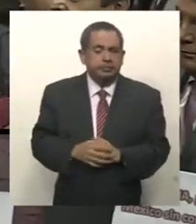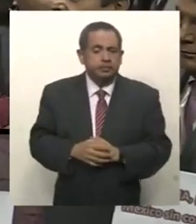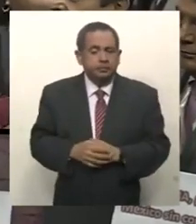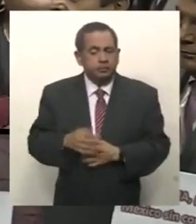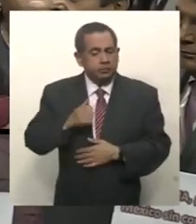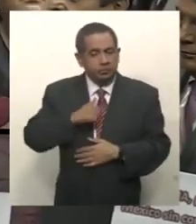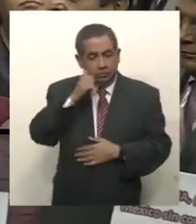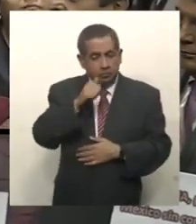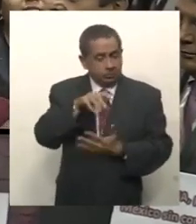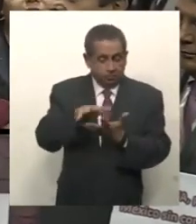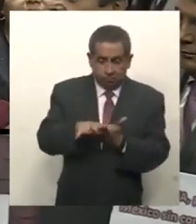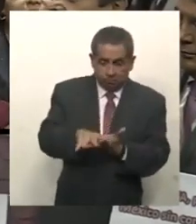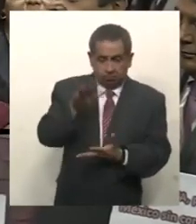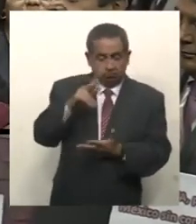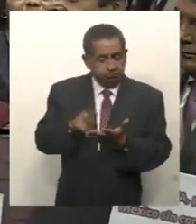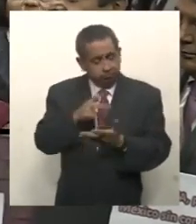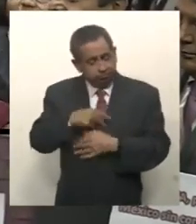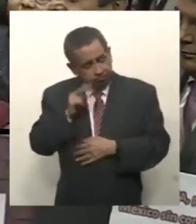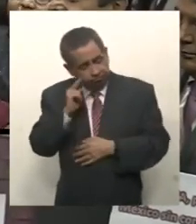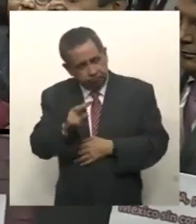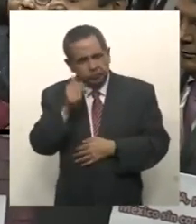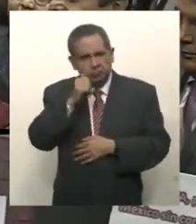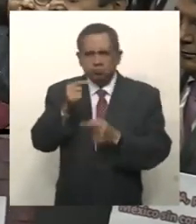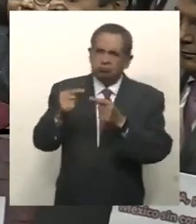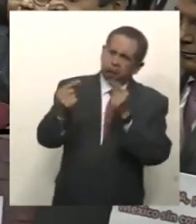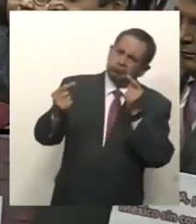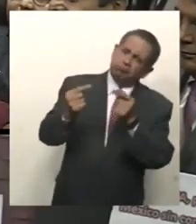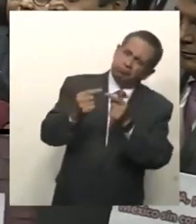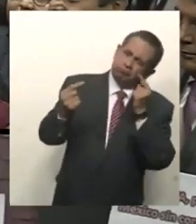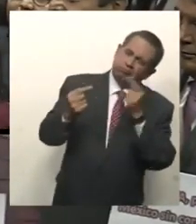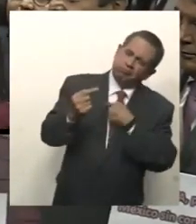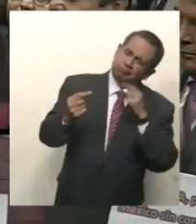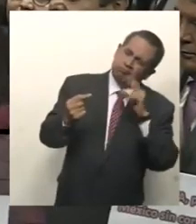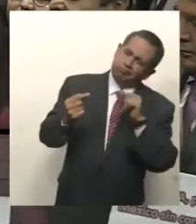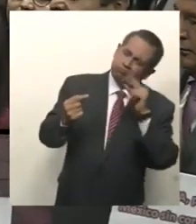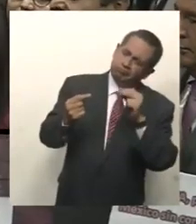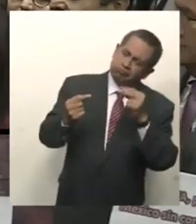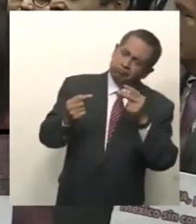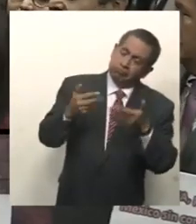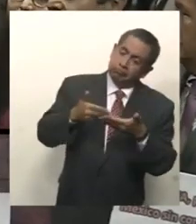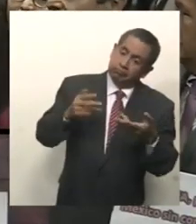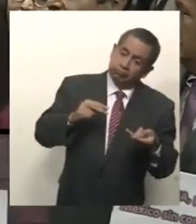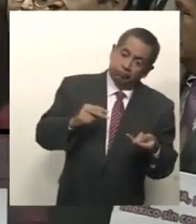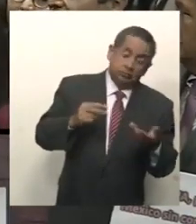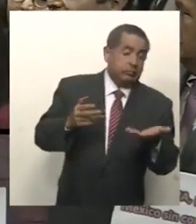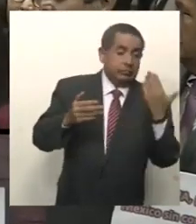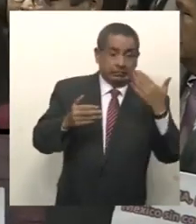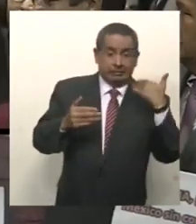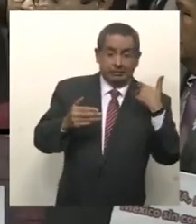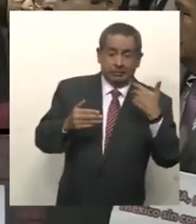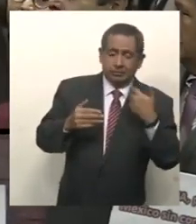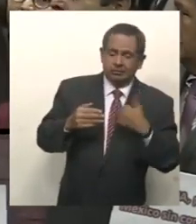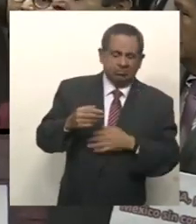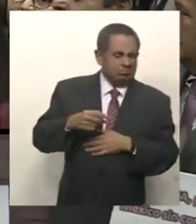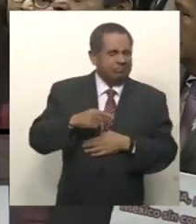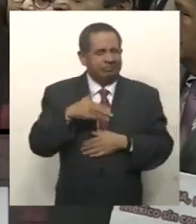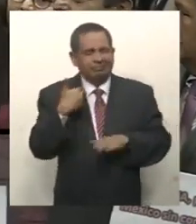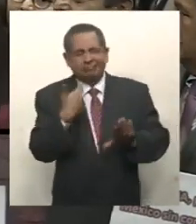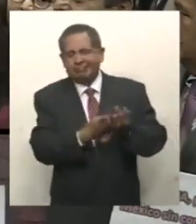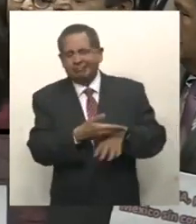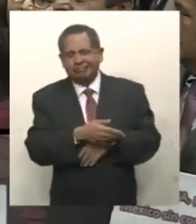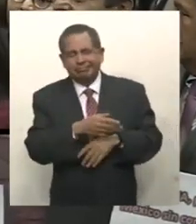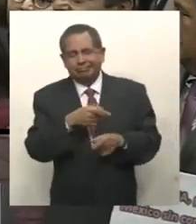Siempre, en la mayoría de las veces, fui opositor. Y cuando nos insultaban, nos